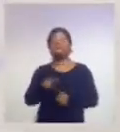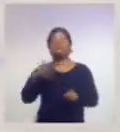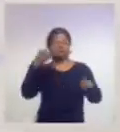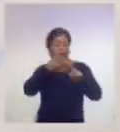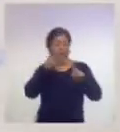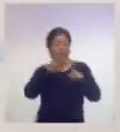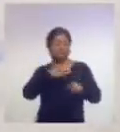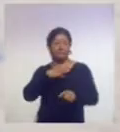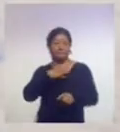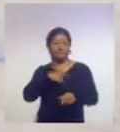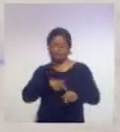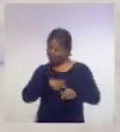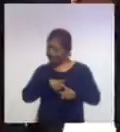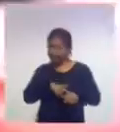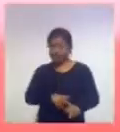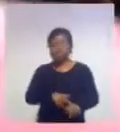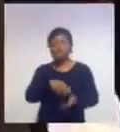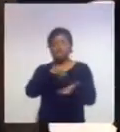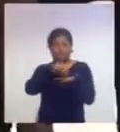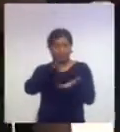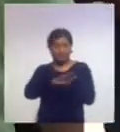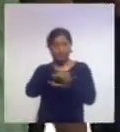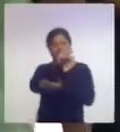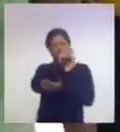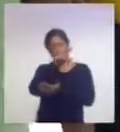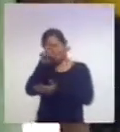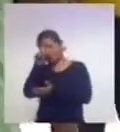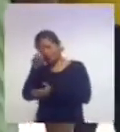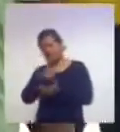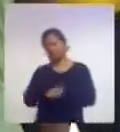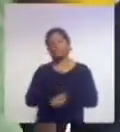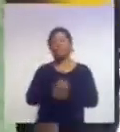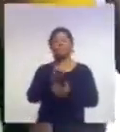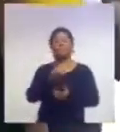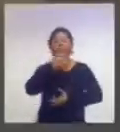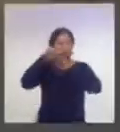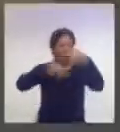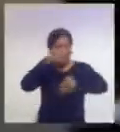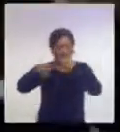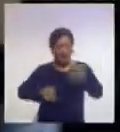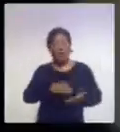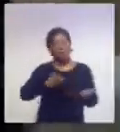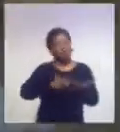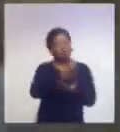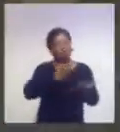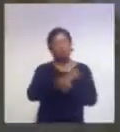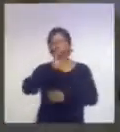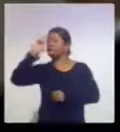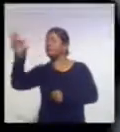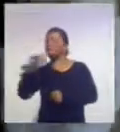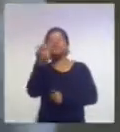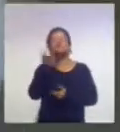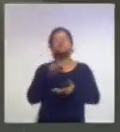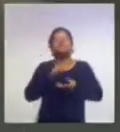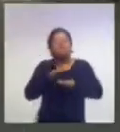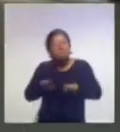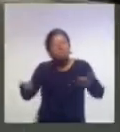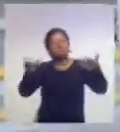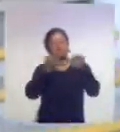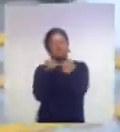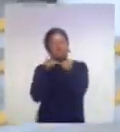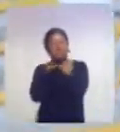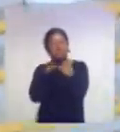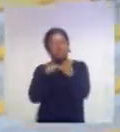desarrollo sostenible establecidos en la Agenda 2030, entre los que se promueve el acceso universal a una educación de calidad y oportunidades